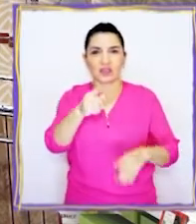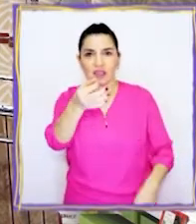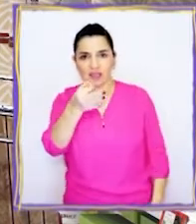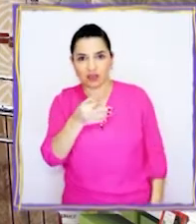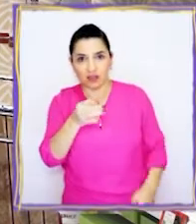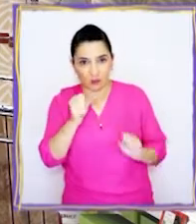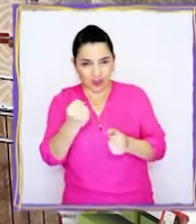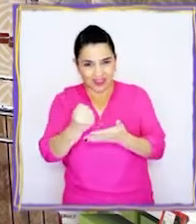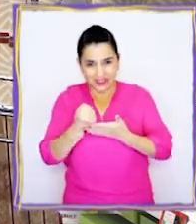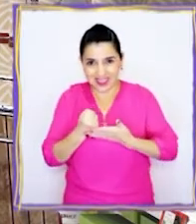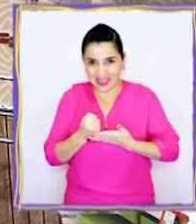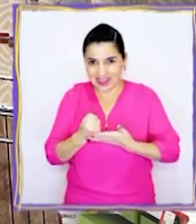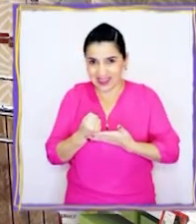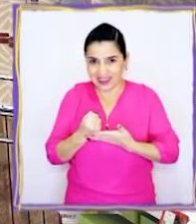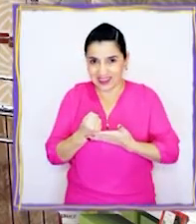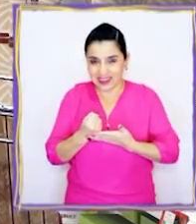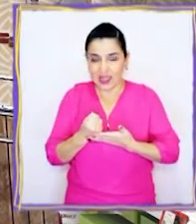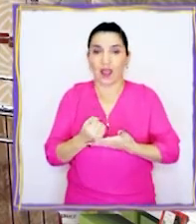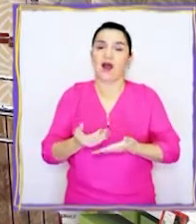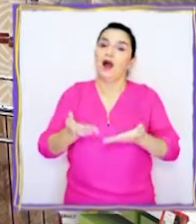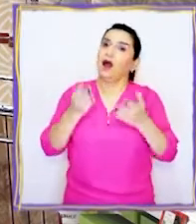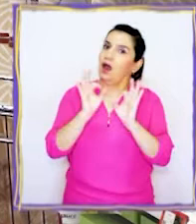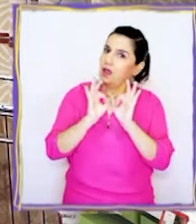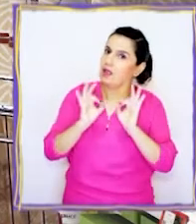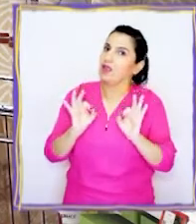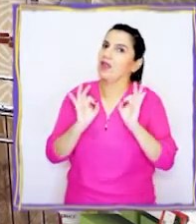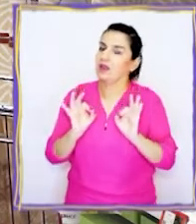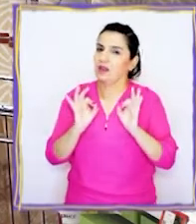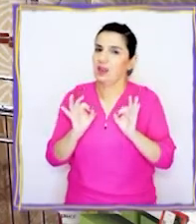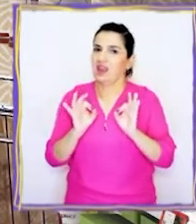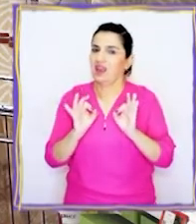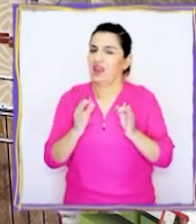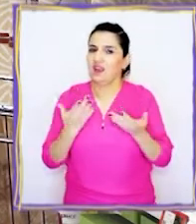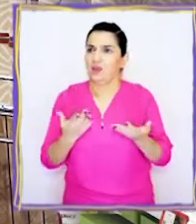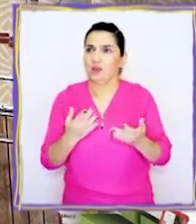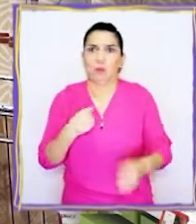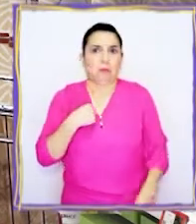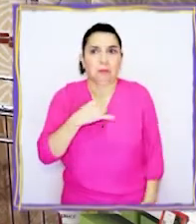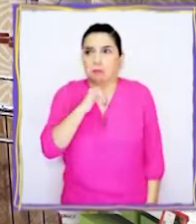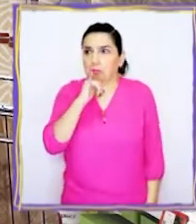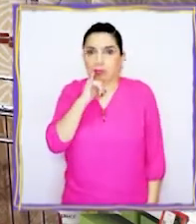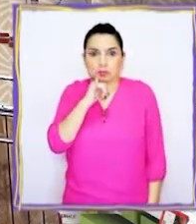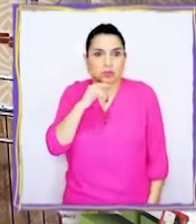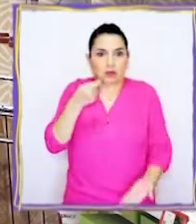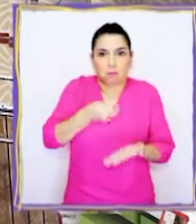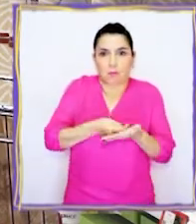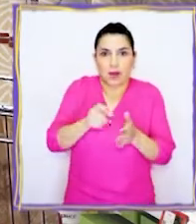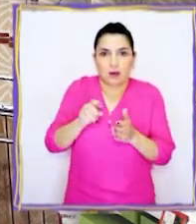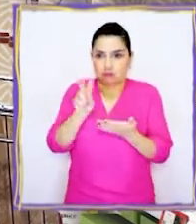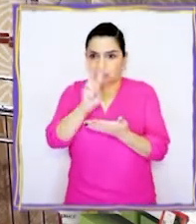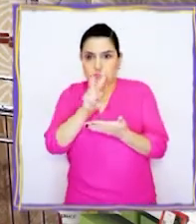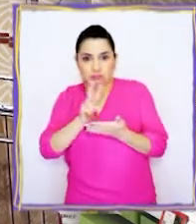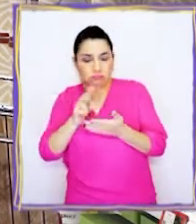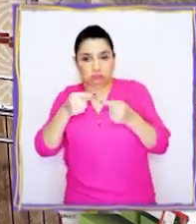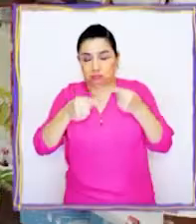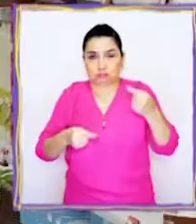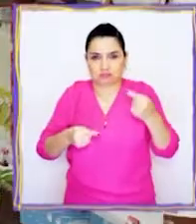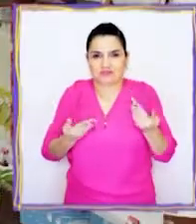¿Qué dicen? ¿Que ustedes me pueden ayudar? Ay, sería fantástico porque si no, ¿cómo voy a saber qué comprar?